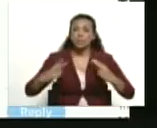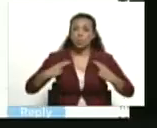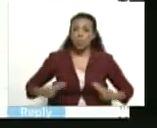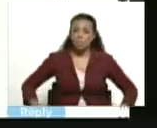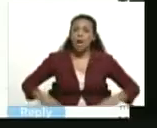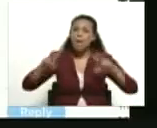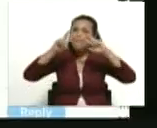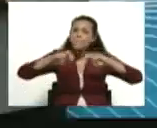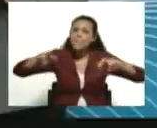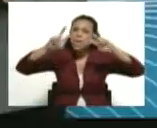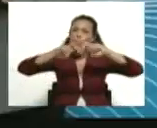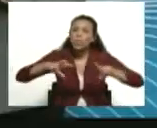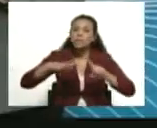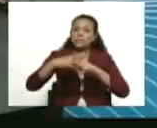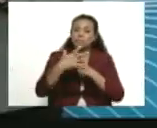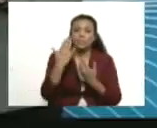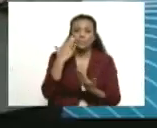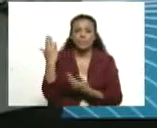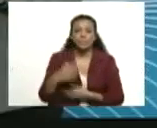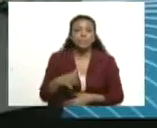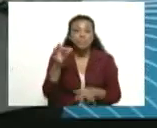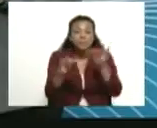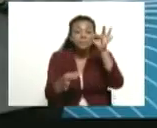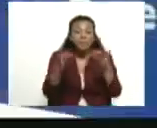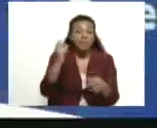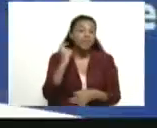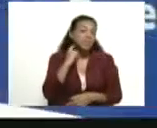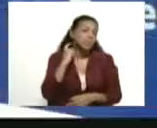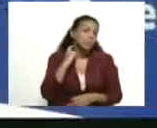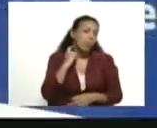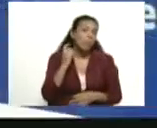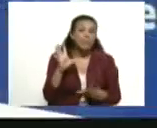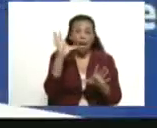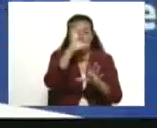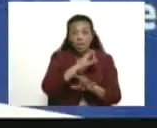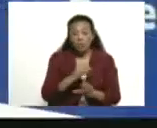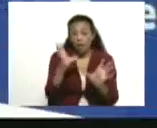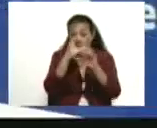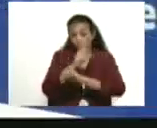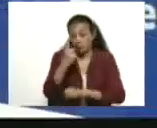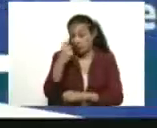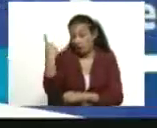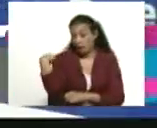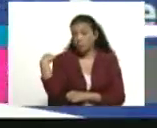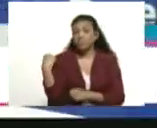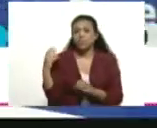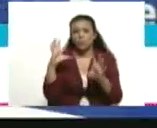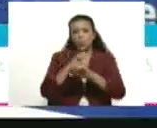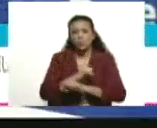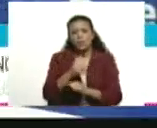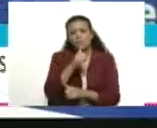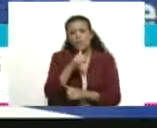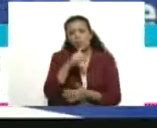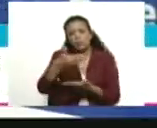para investigar dicho suceso. El fiscal general me informó anoche que esta